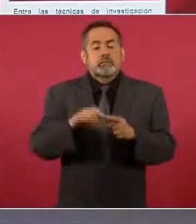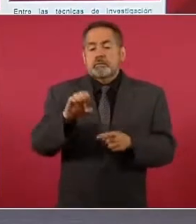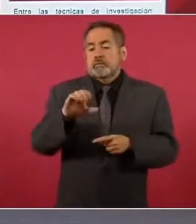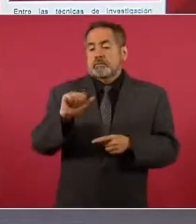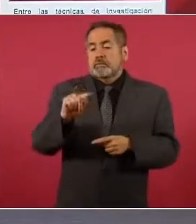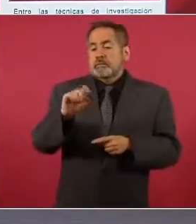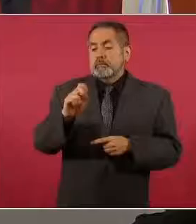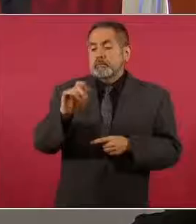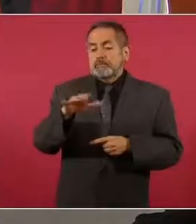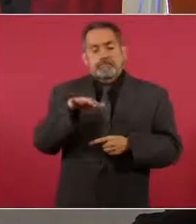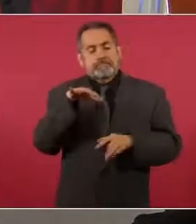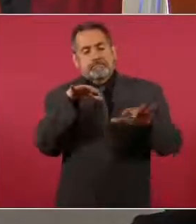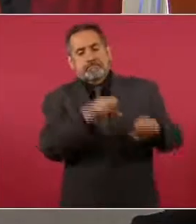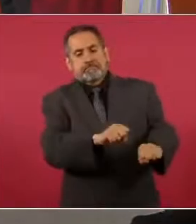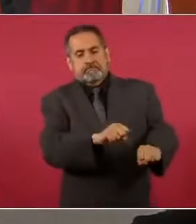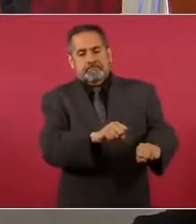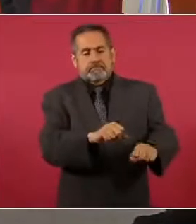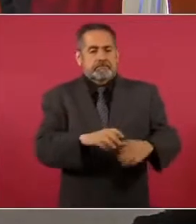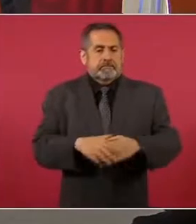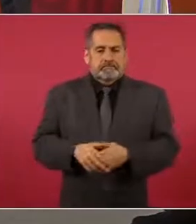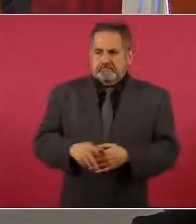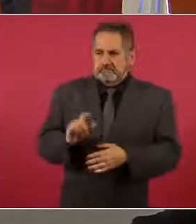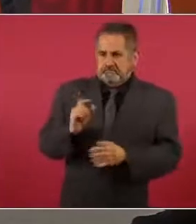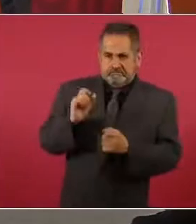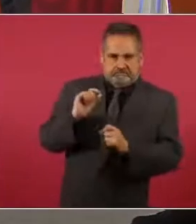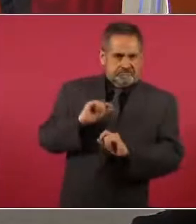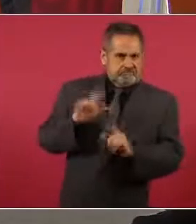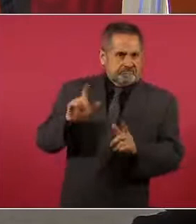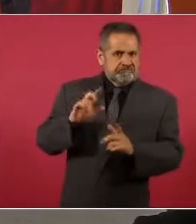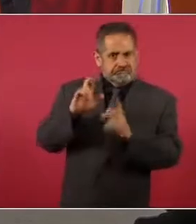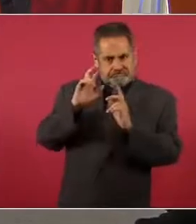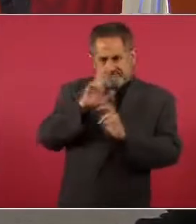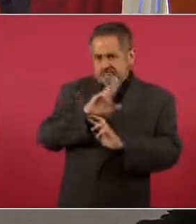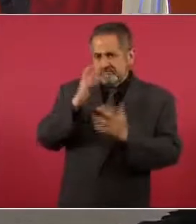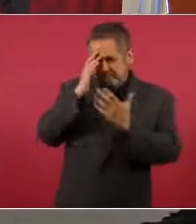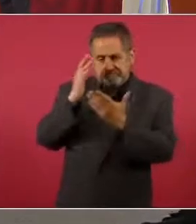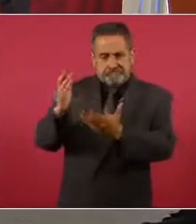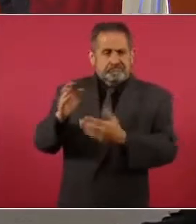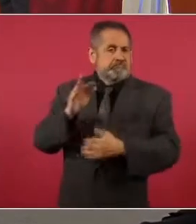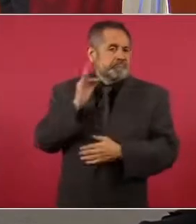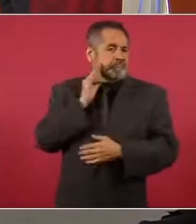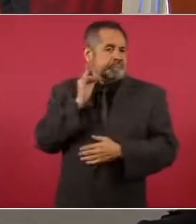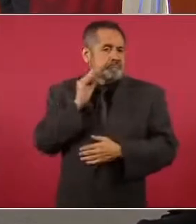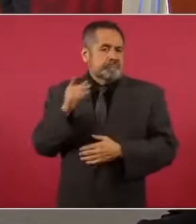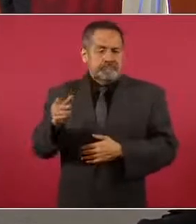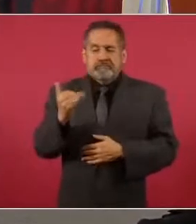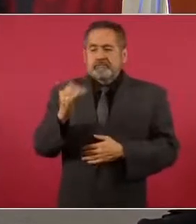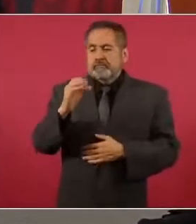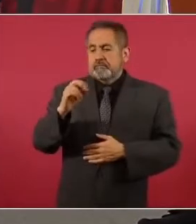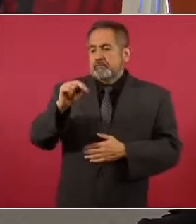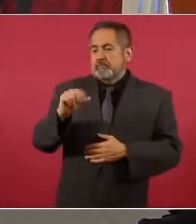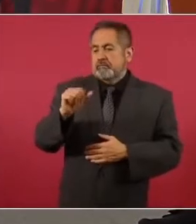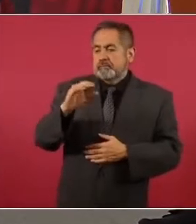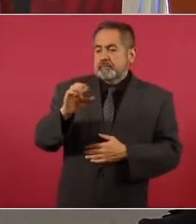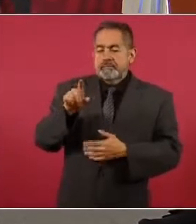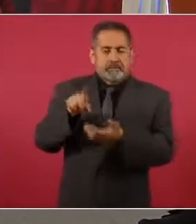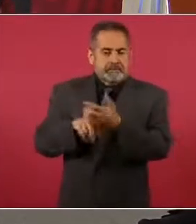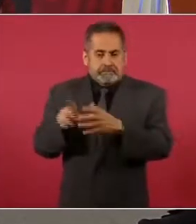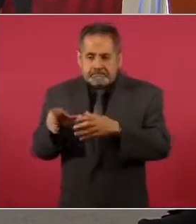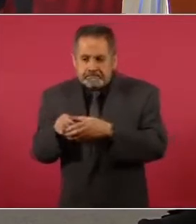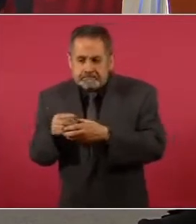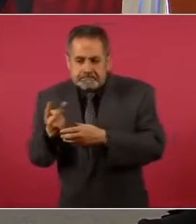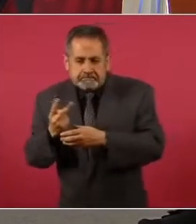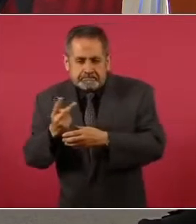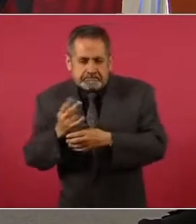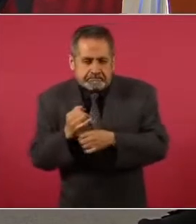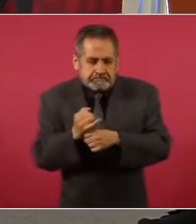Ecatepec. Nuestro reconocimiento a la Fiscalía del Estado de México, de la Ciudad de México y a CONACYT por esta investigación